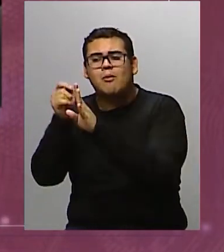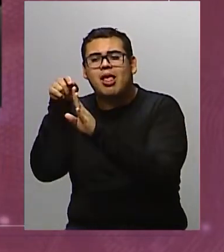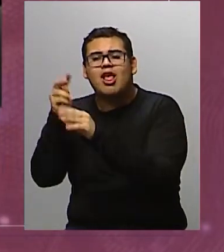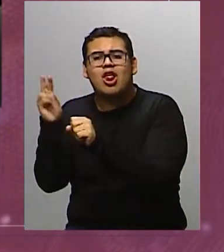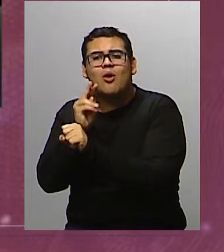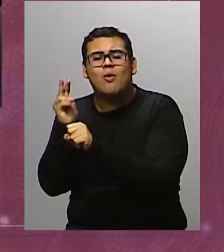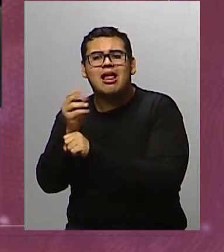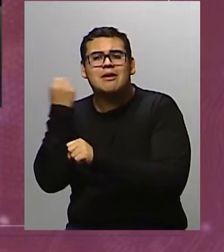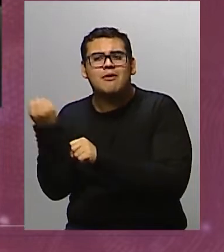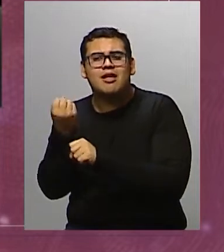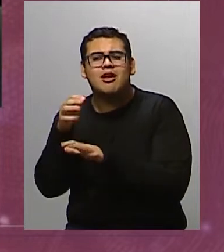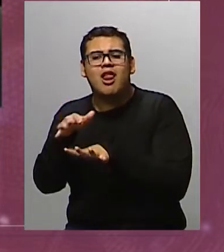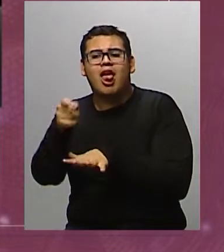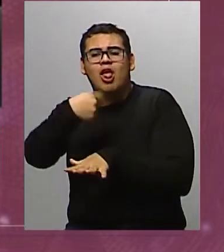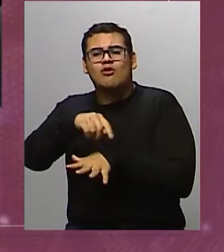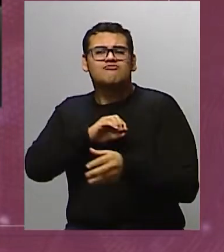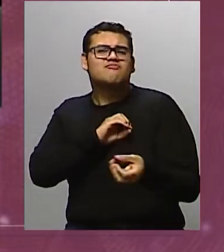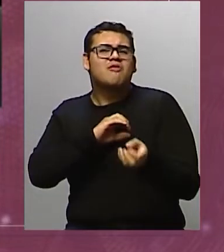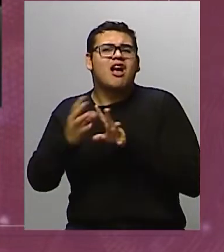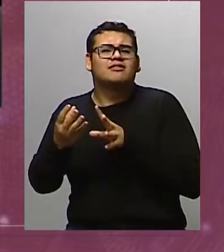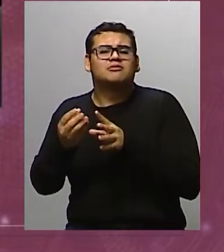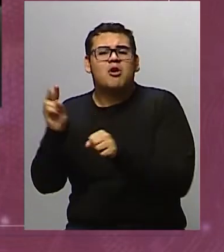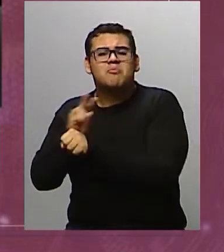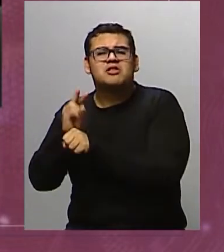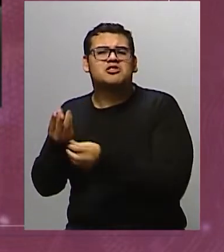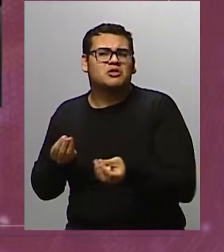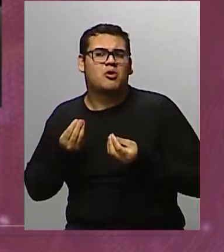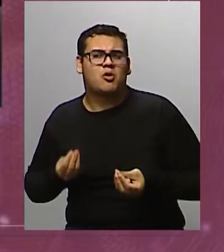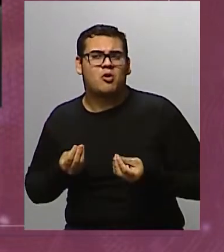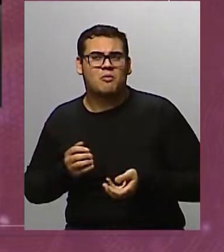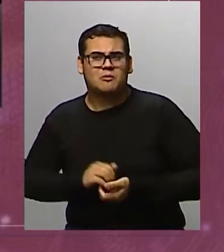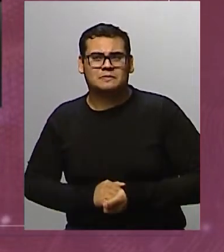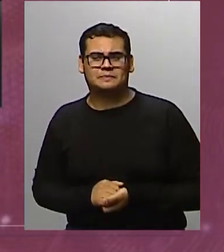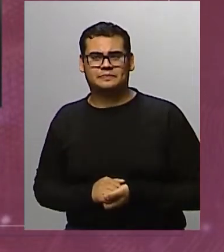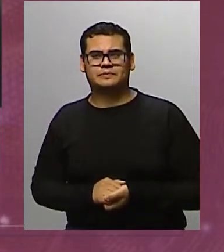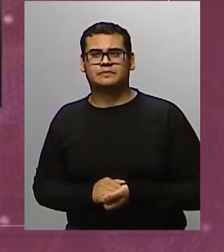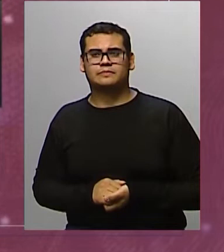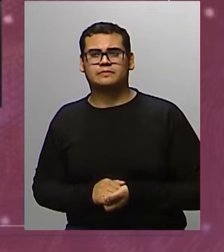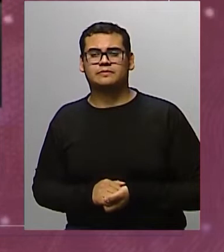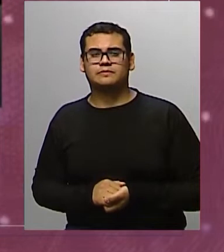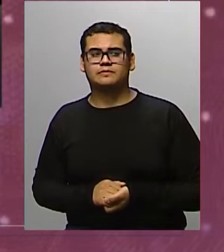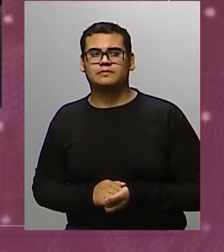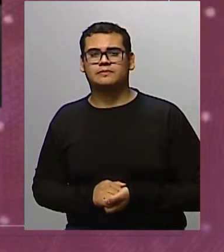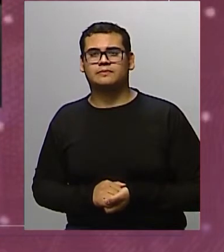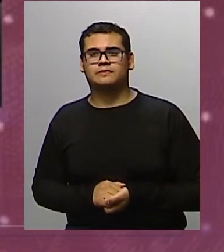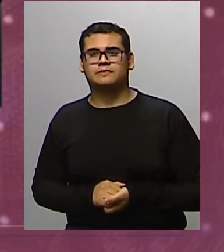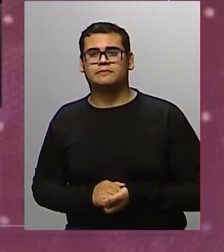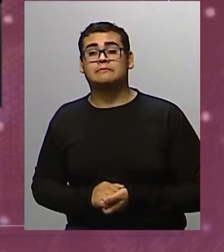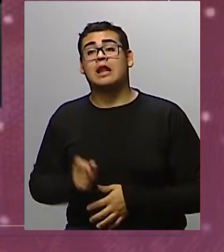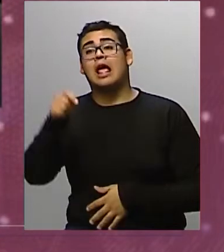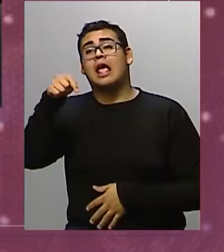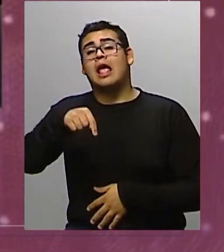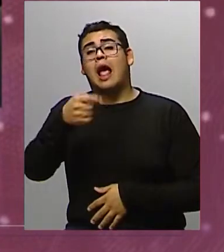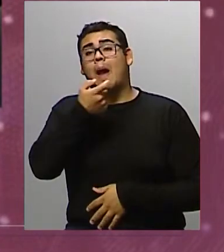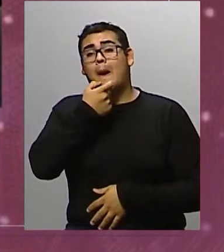hacer? ¿Qué acciones estamos haciendo o qué deberíamos hacer para protegerlos? Bueno, la provincia tiene una red de